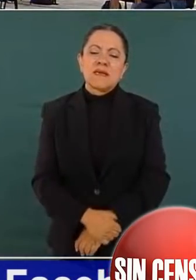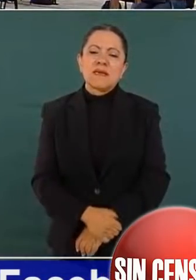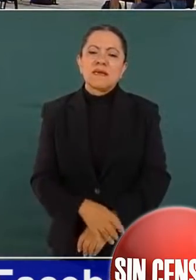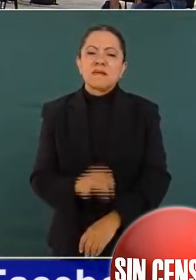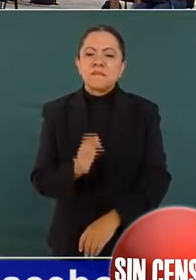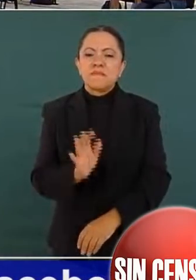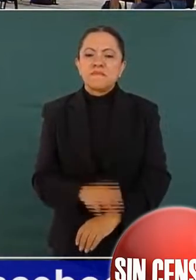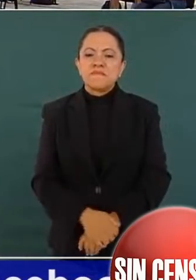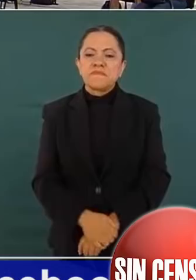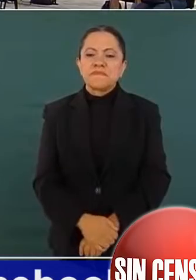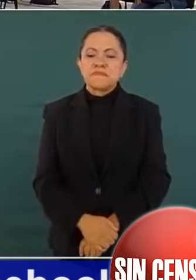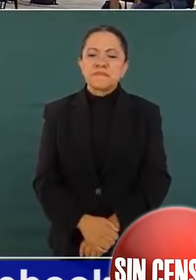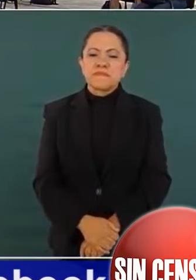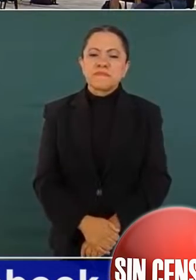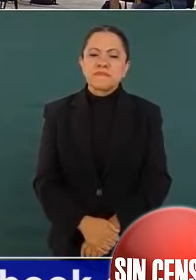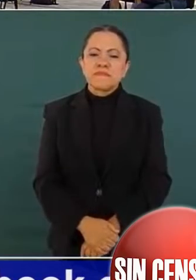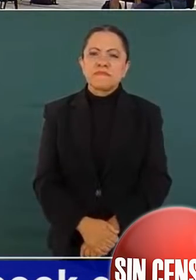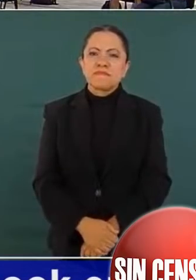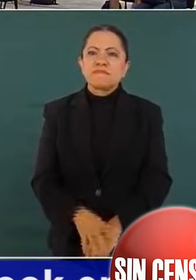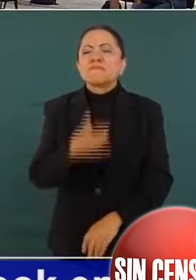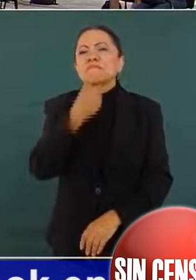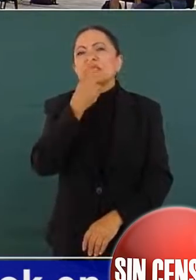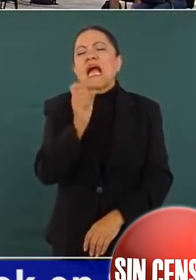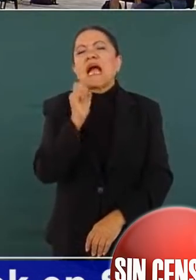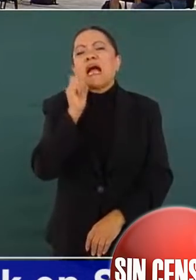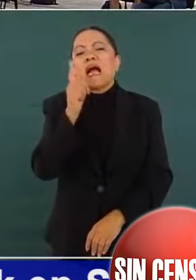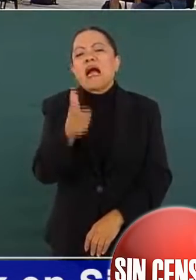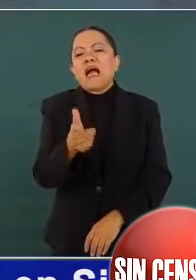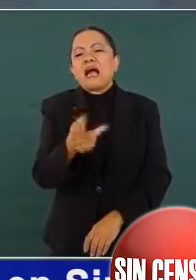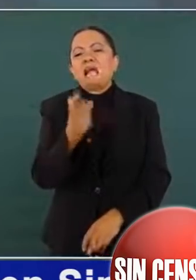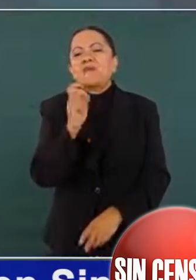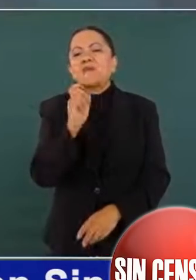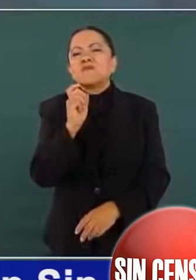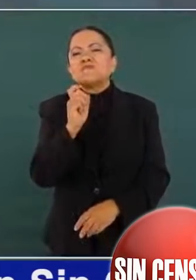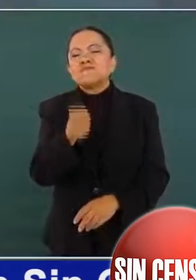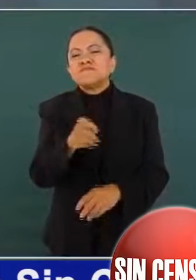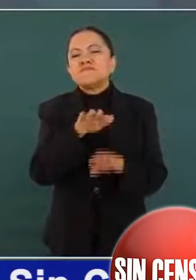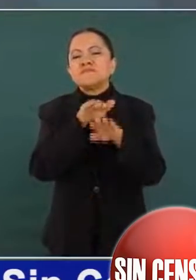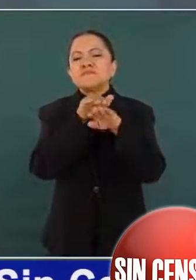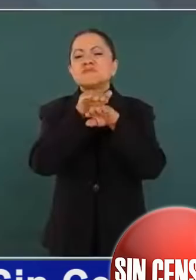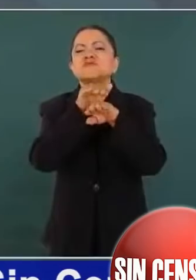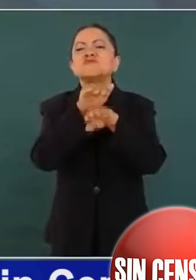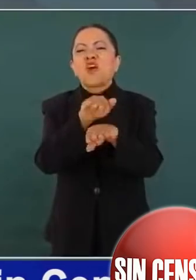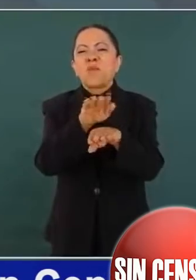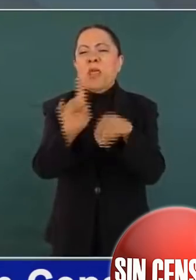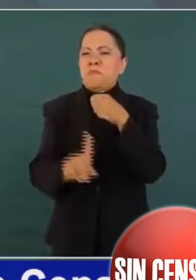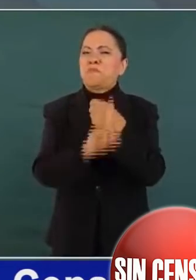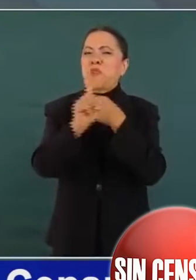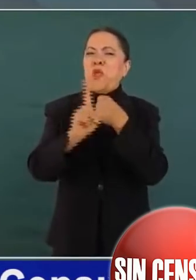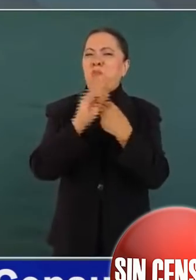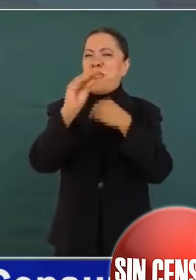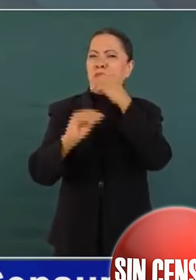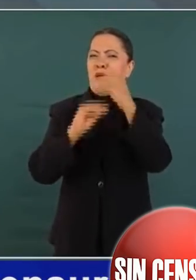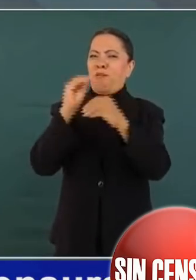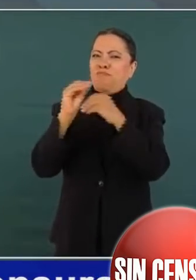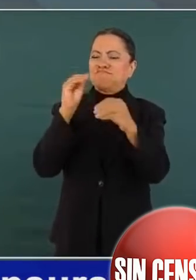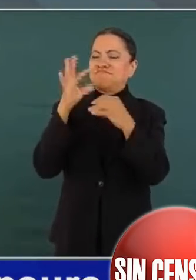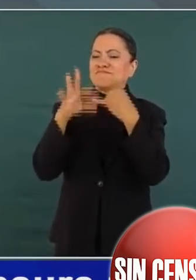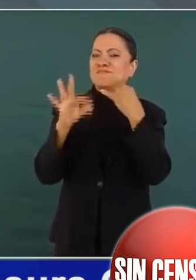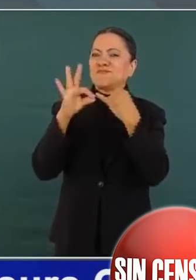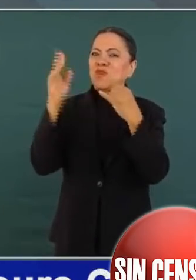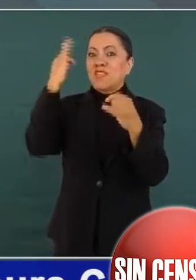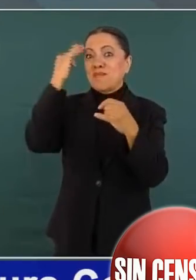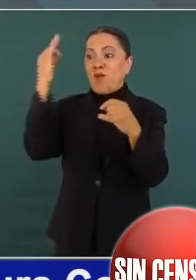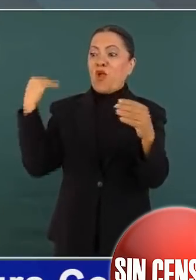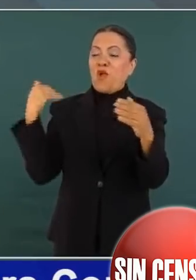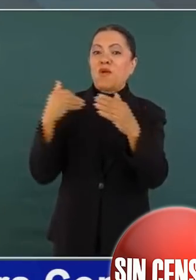Pues es algo que tiene que ver con la polémica de estos últimos tiempos.